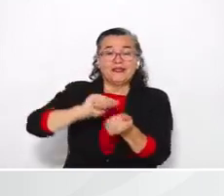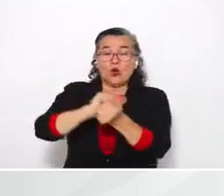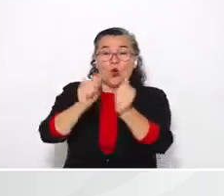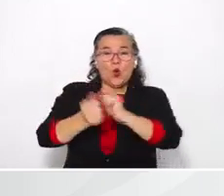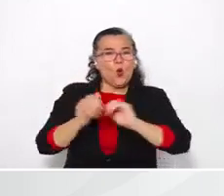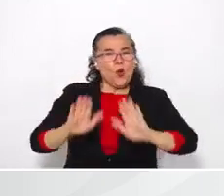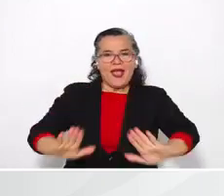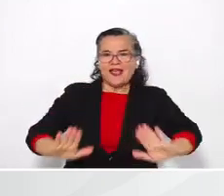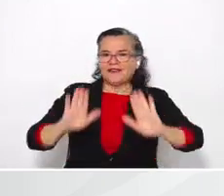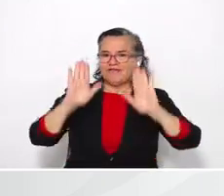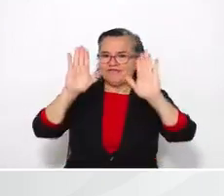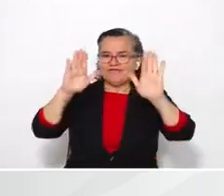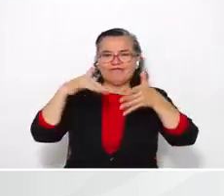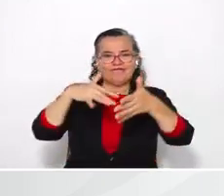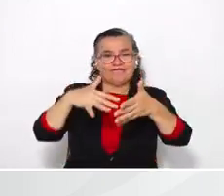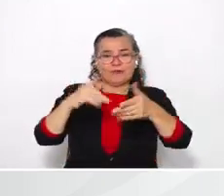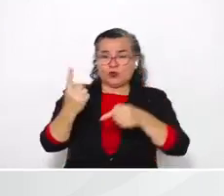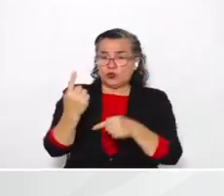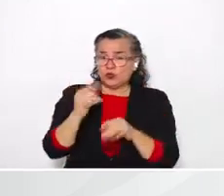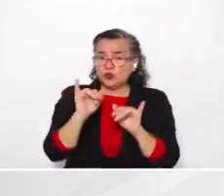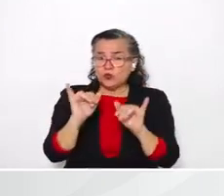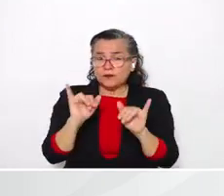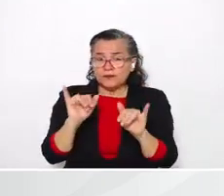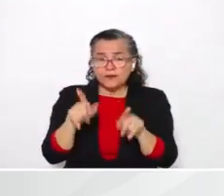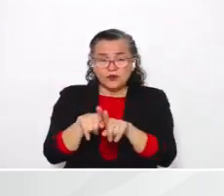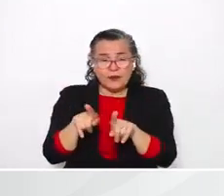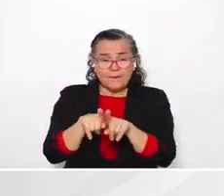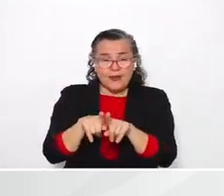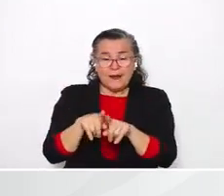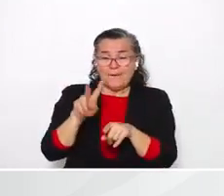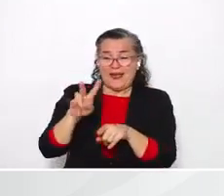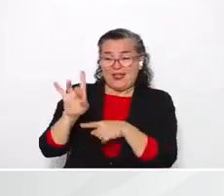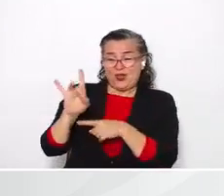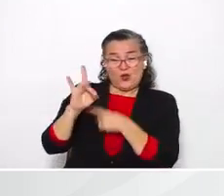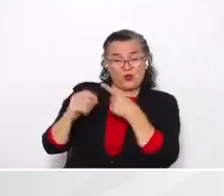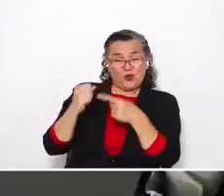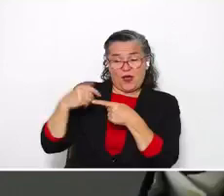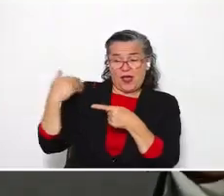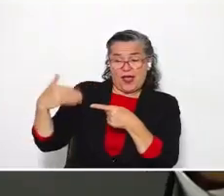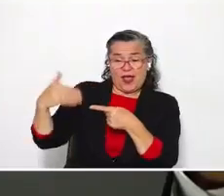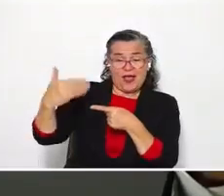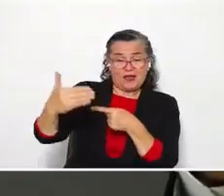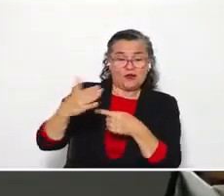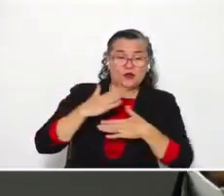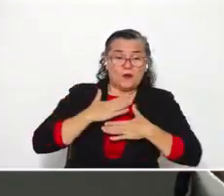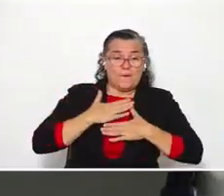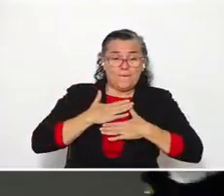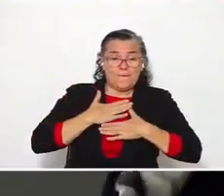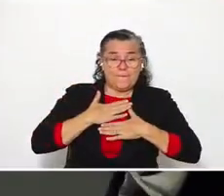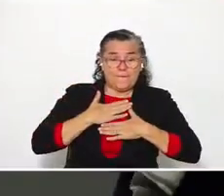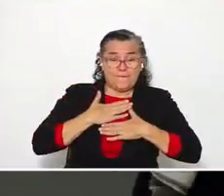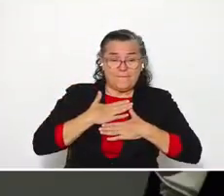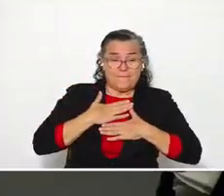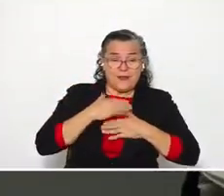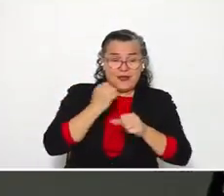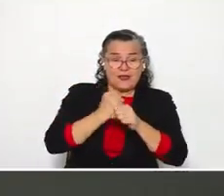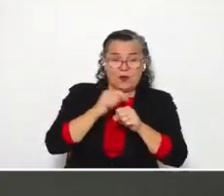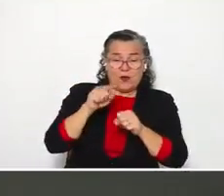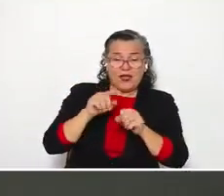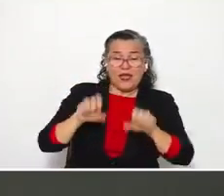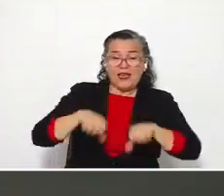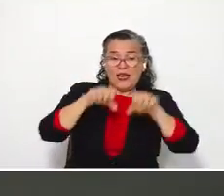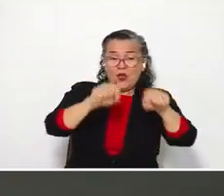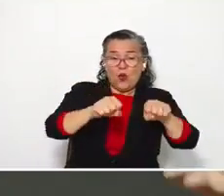excelentes estudiantes. Y no solo eso, después de 28 años, por lo menos durante mi estadía ahí, los graduados se